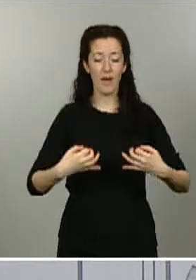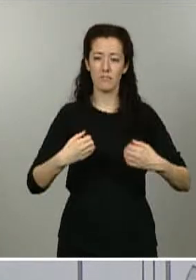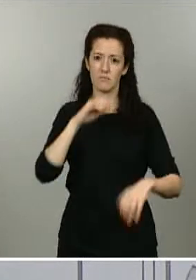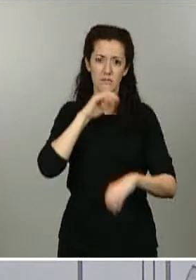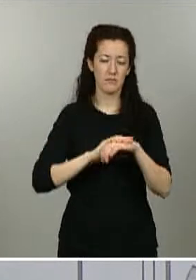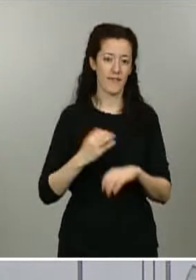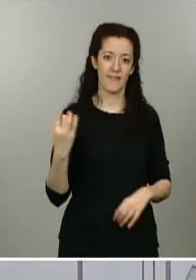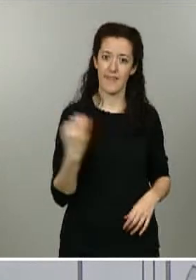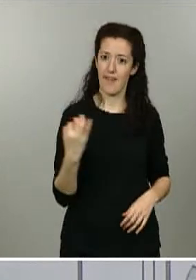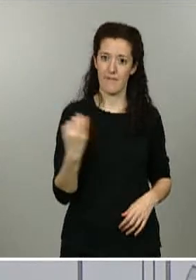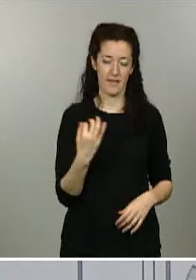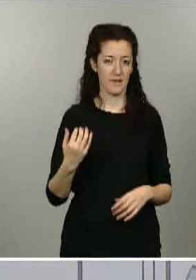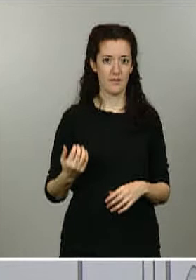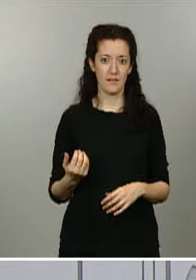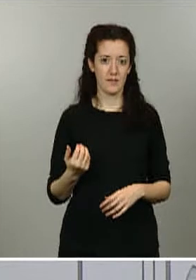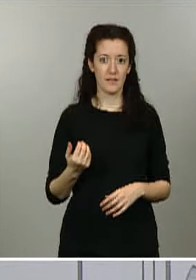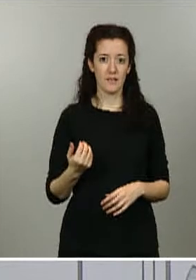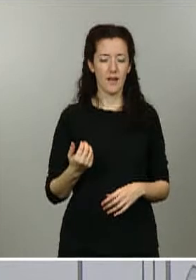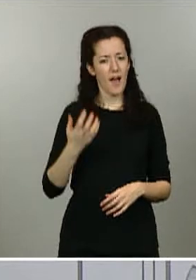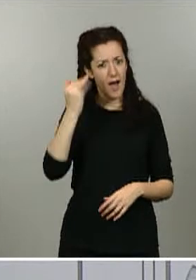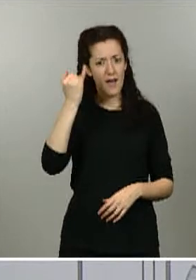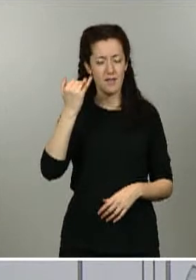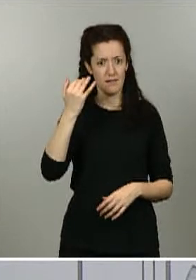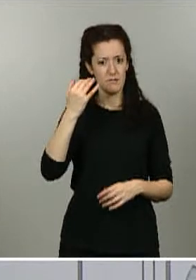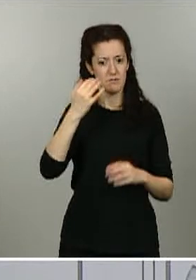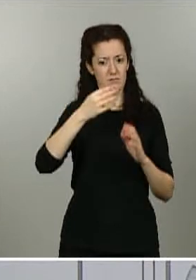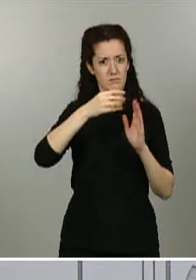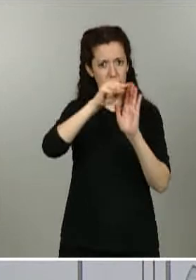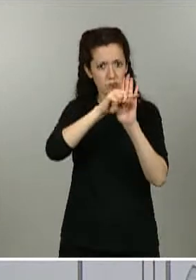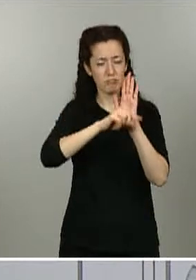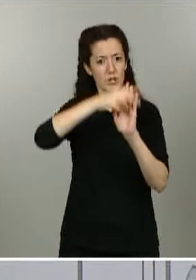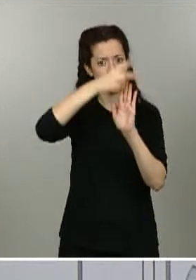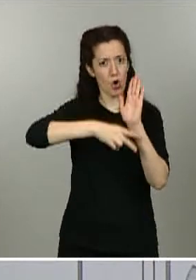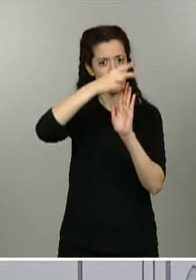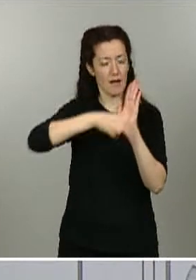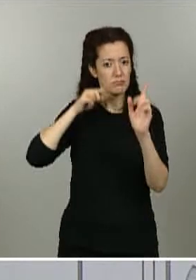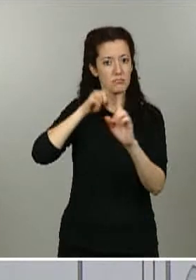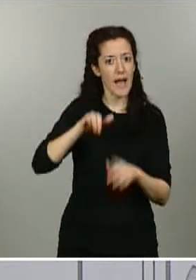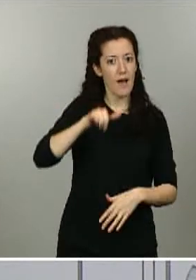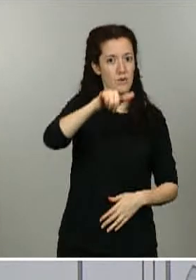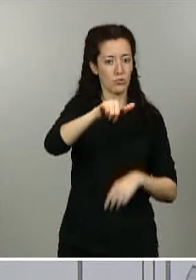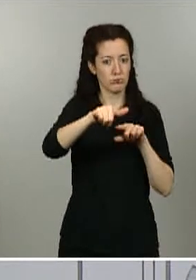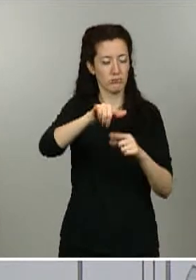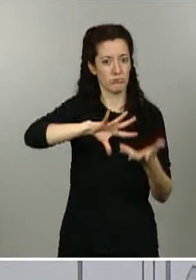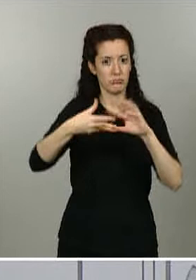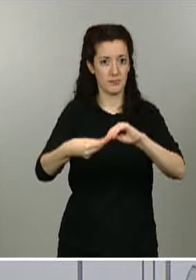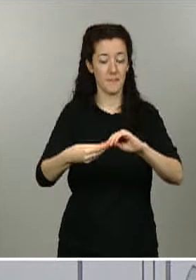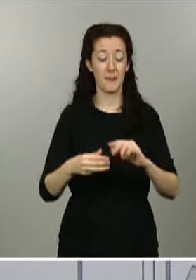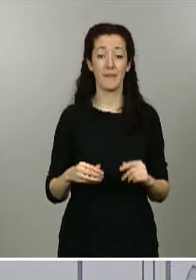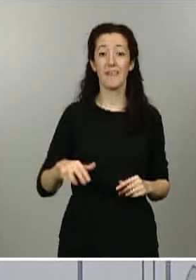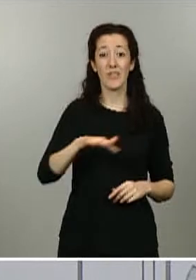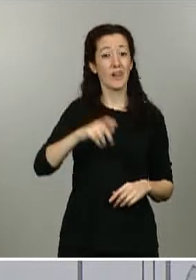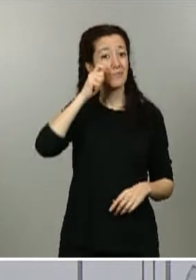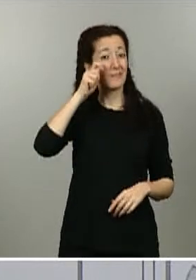los aviones y, desde luego, las zonas más turísticas de nuestro país, Canarias